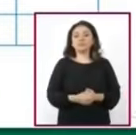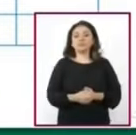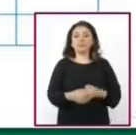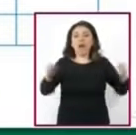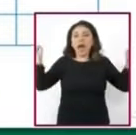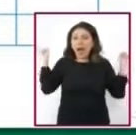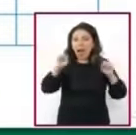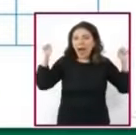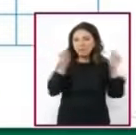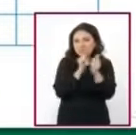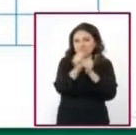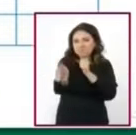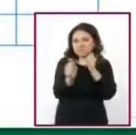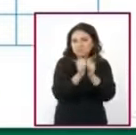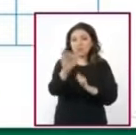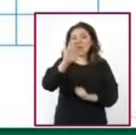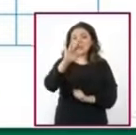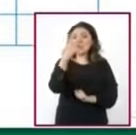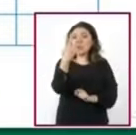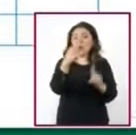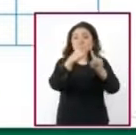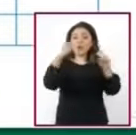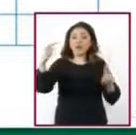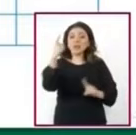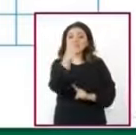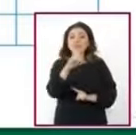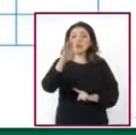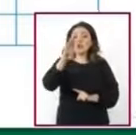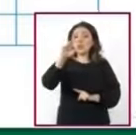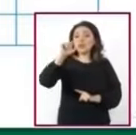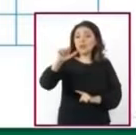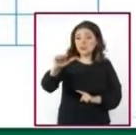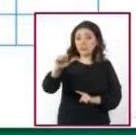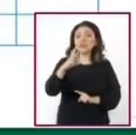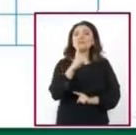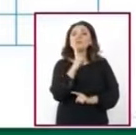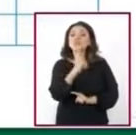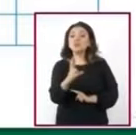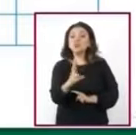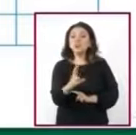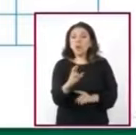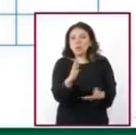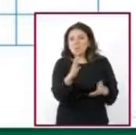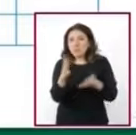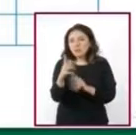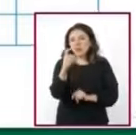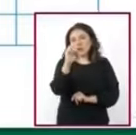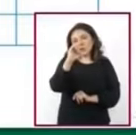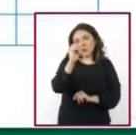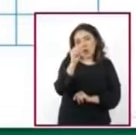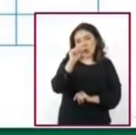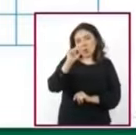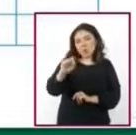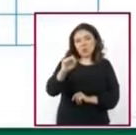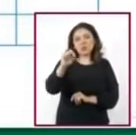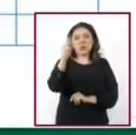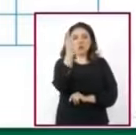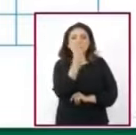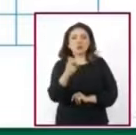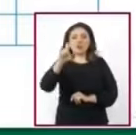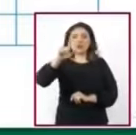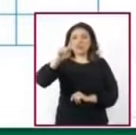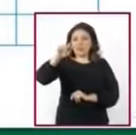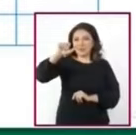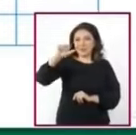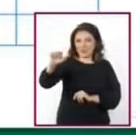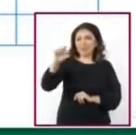el atletismo, 54 entre 196 es aproximadamente igual a